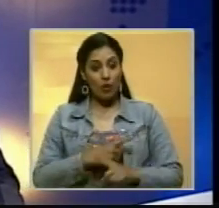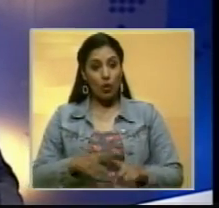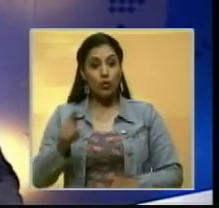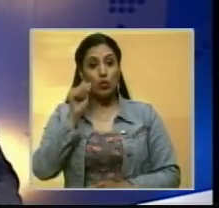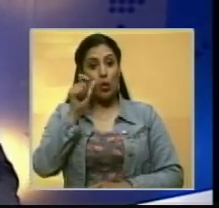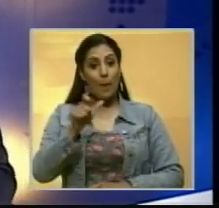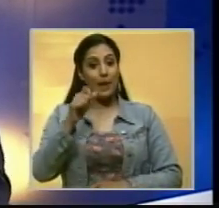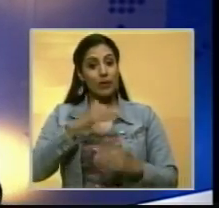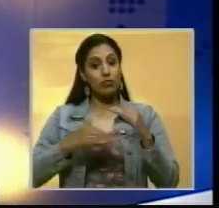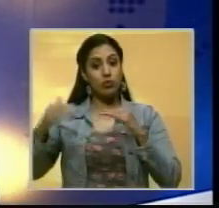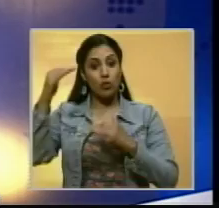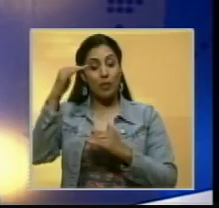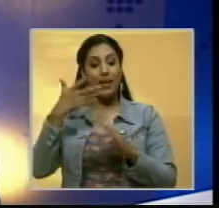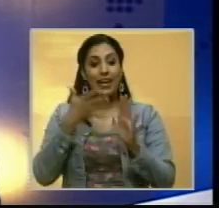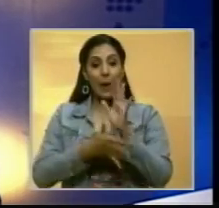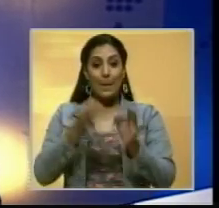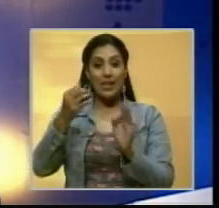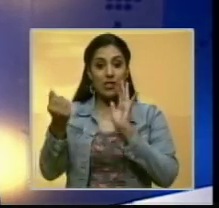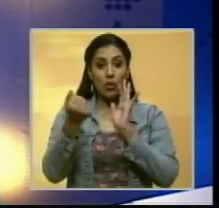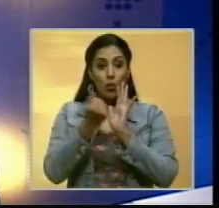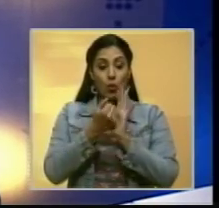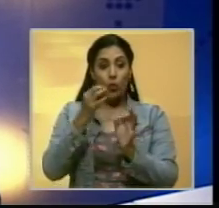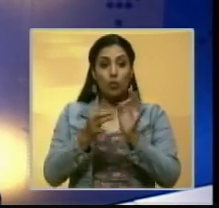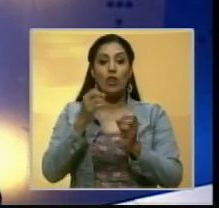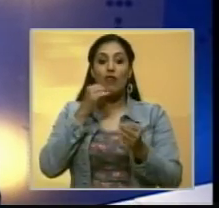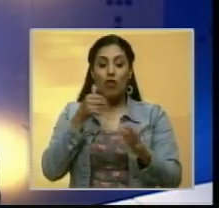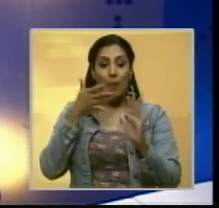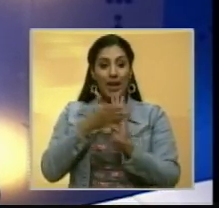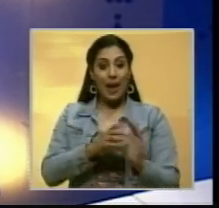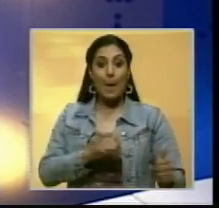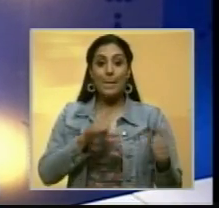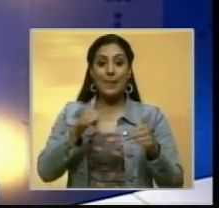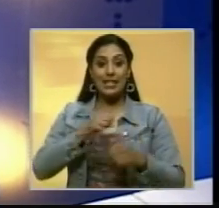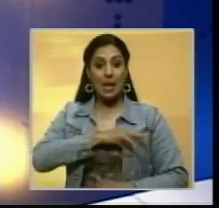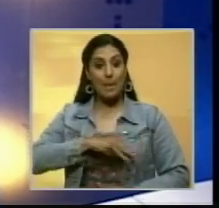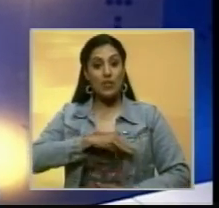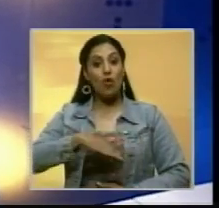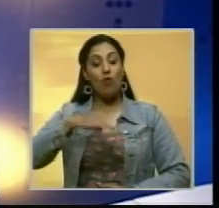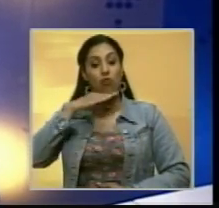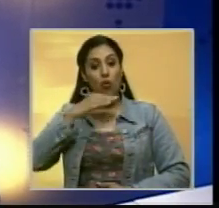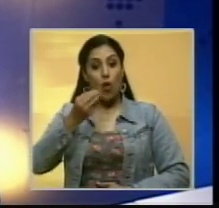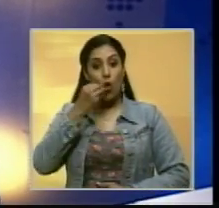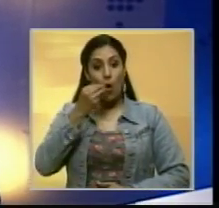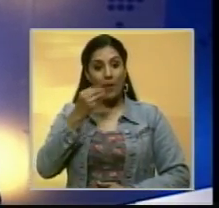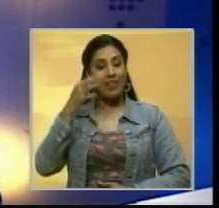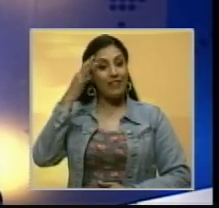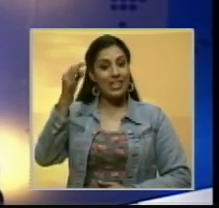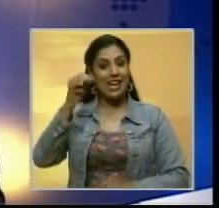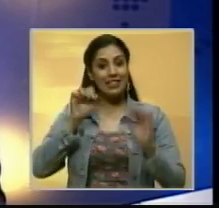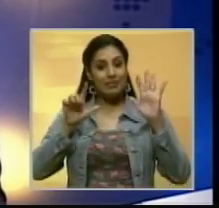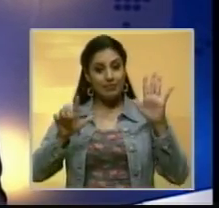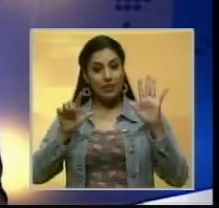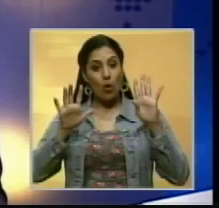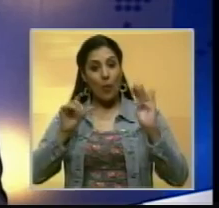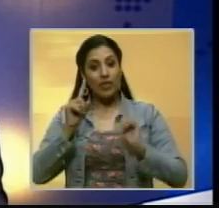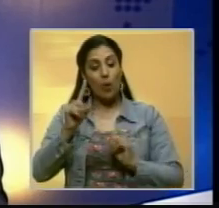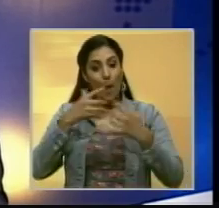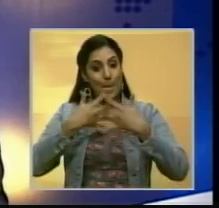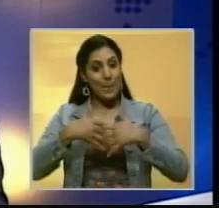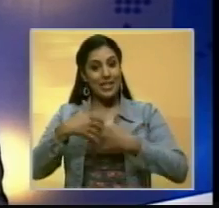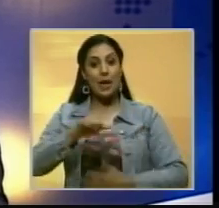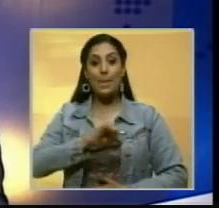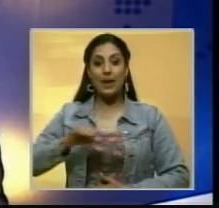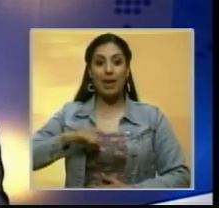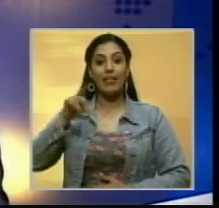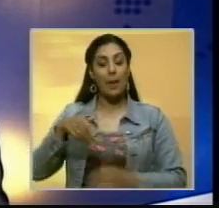William Contreras, Superintendente Nacional de Precios Justos, informó que desde el inicio de la misión Abastecimiento Soberano se fiscalizaron 791 empresas